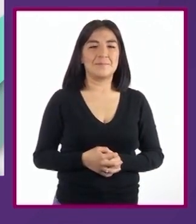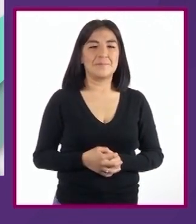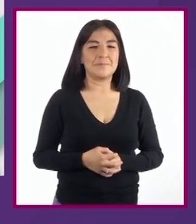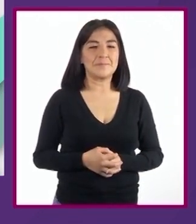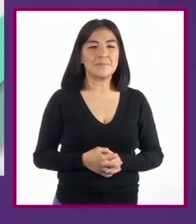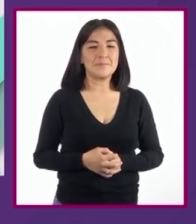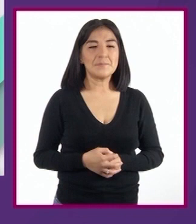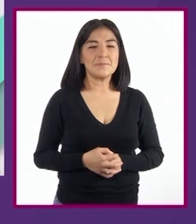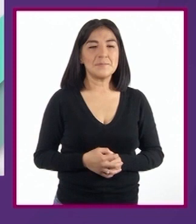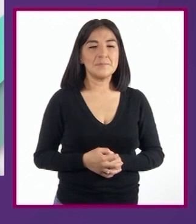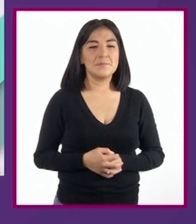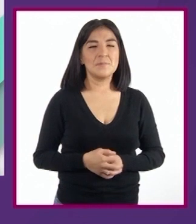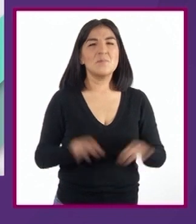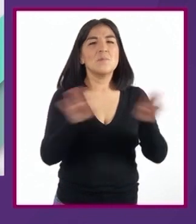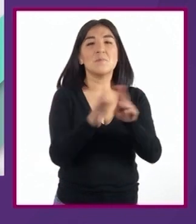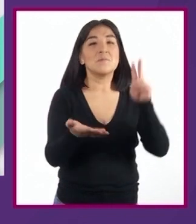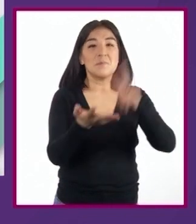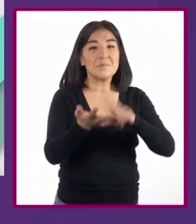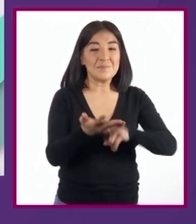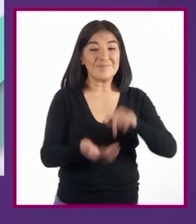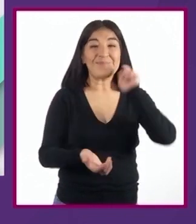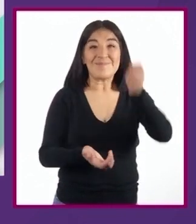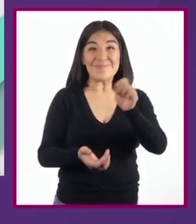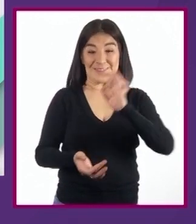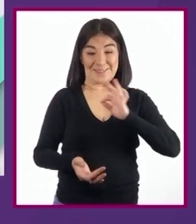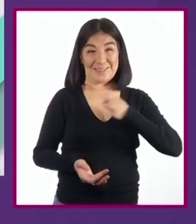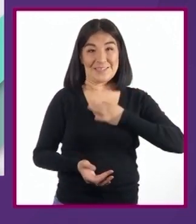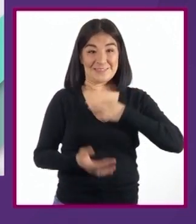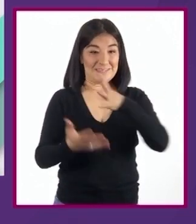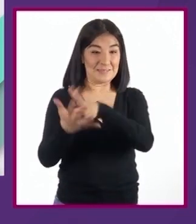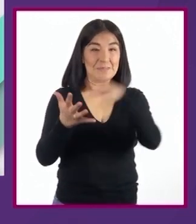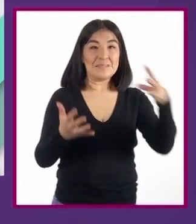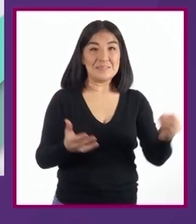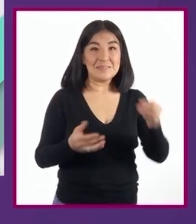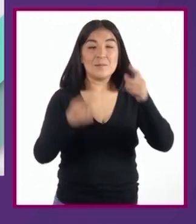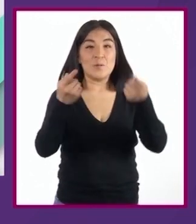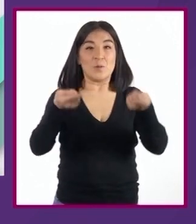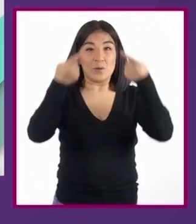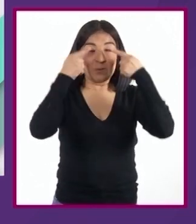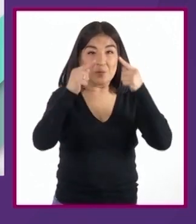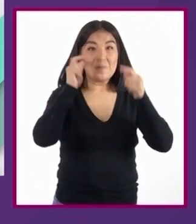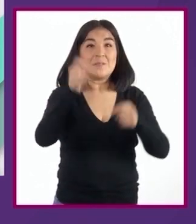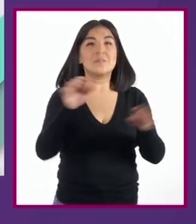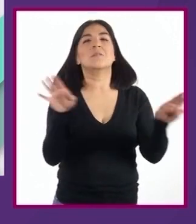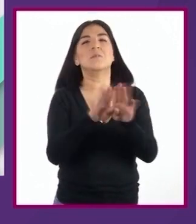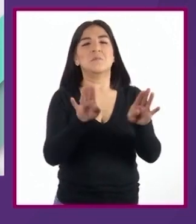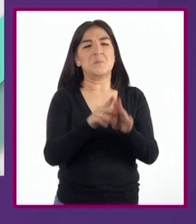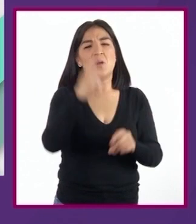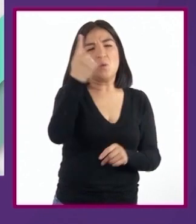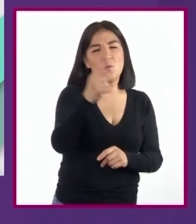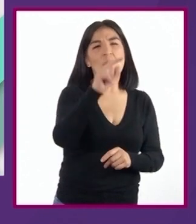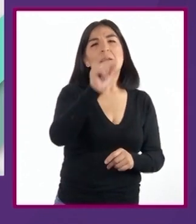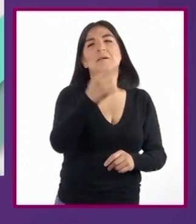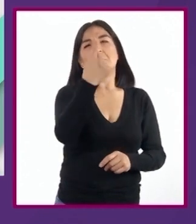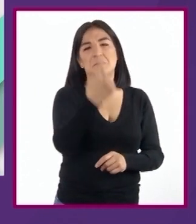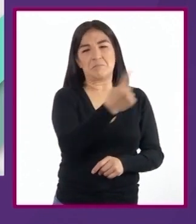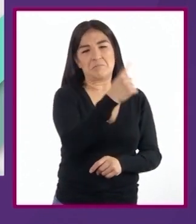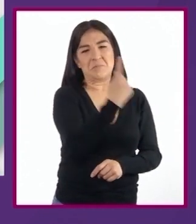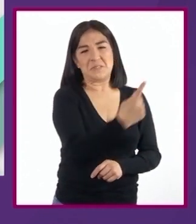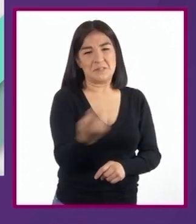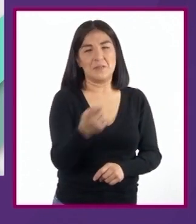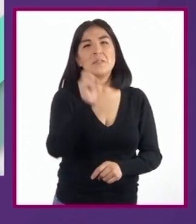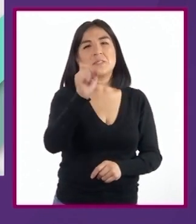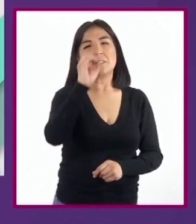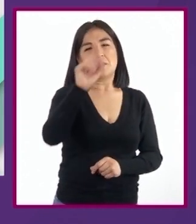La probabilidad de desarrollar una infección es 1/100, que es igual a 1 centésimo, igual